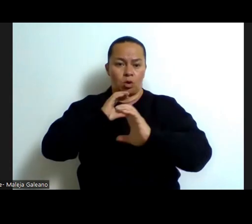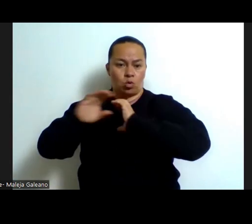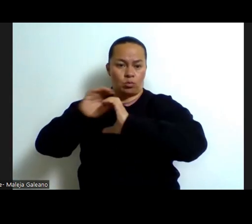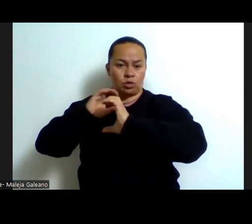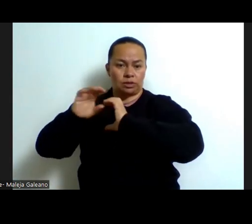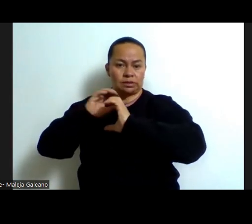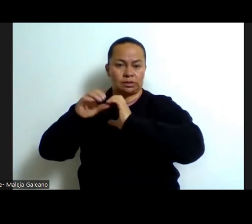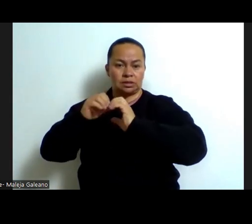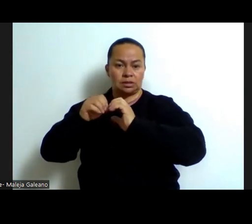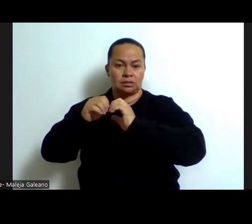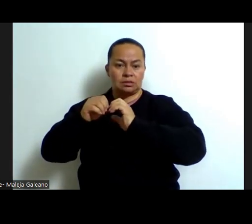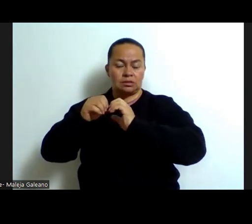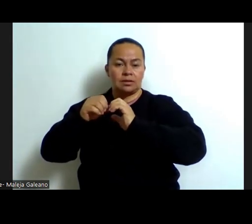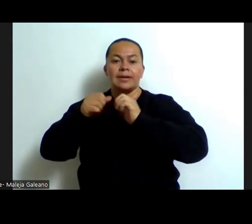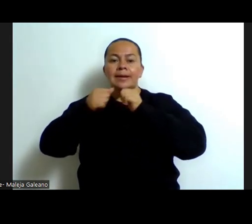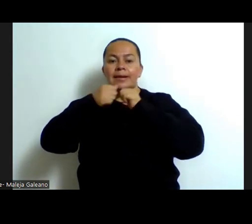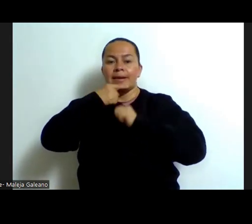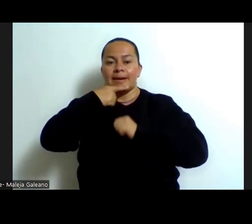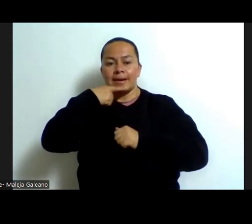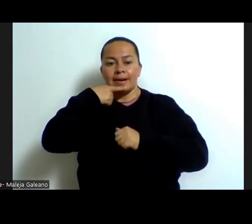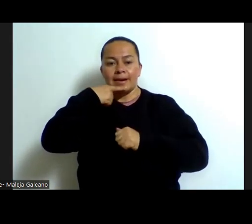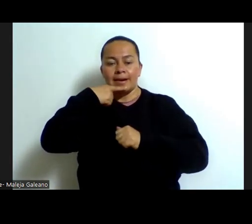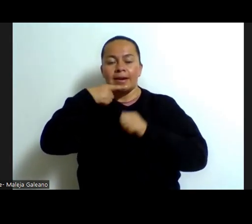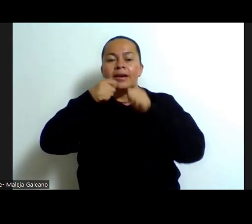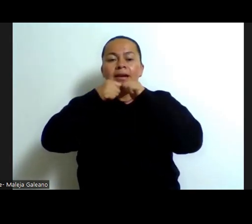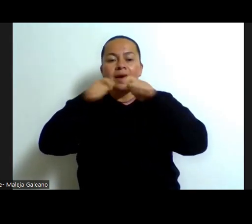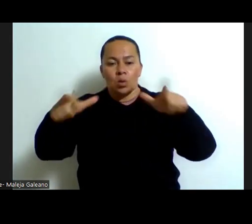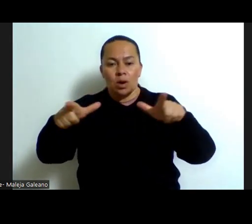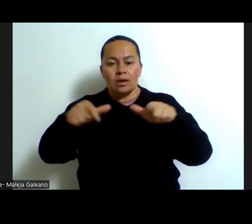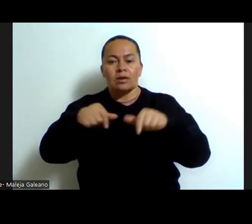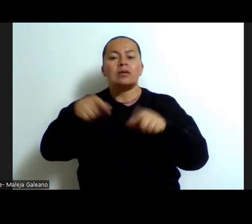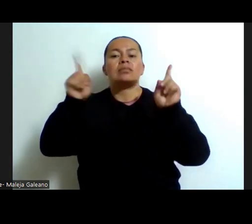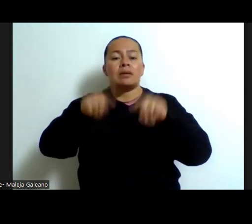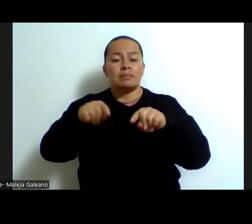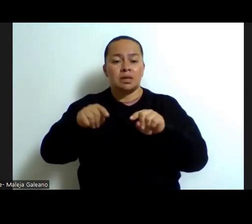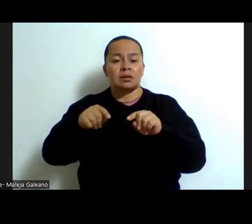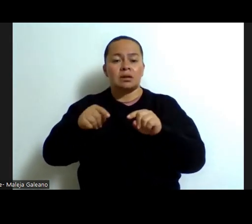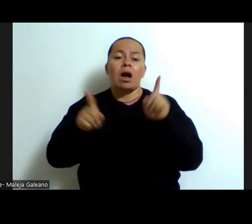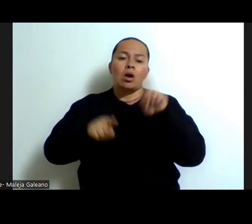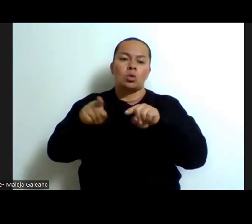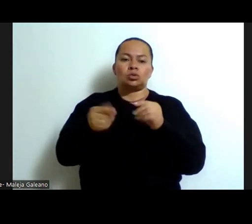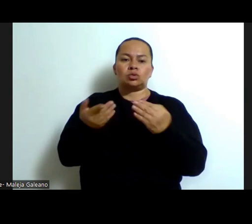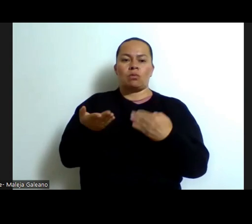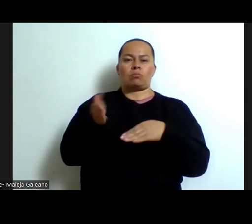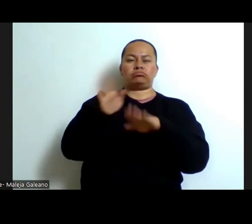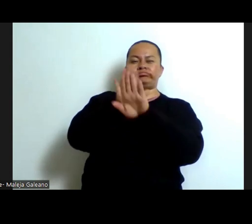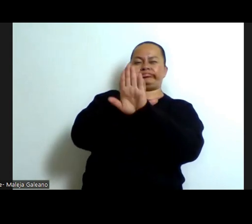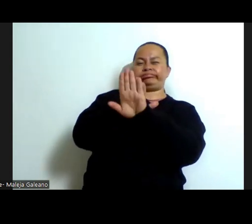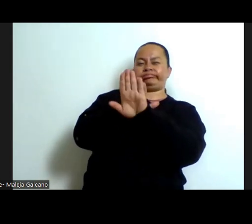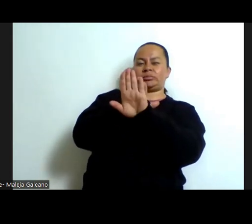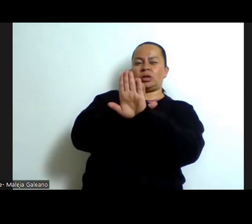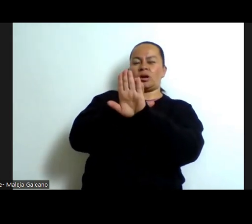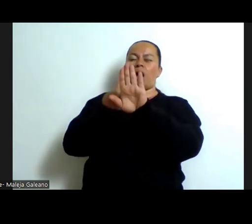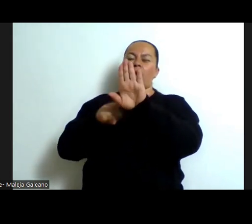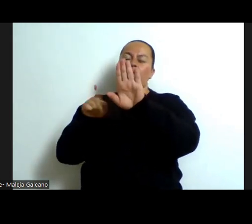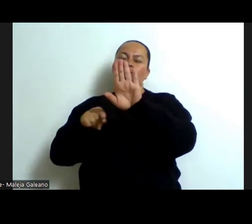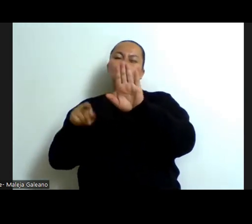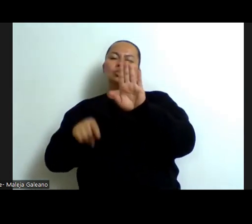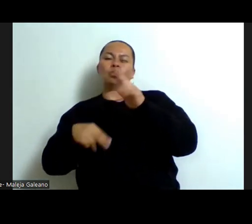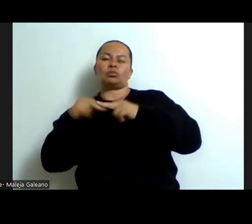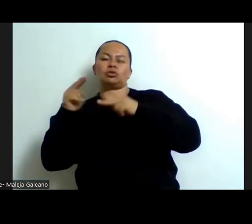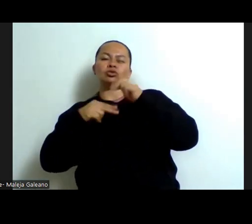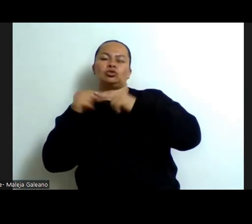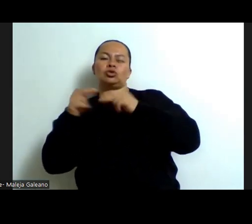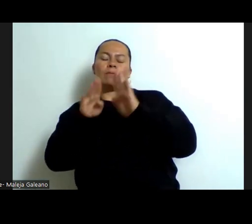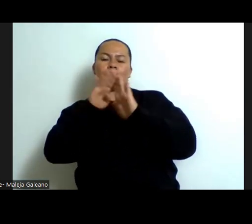lenguaje sí que en eso también se escudan mucho no quienes han venido construyendo las